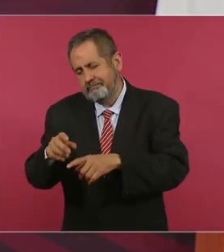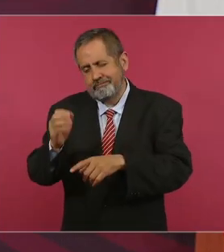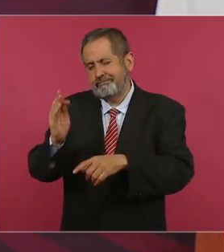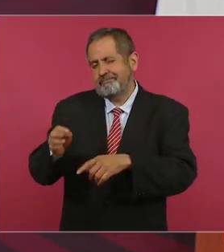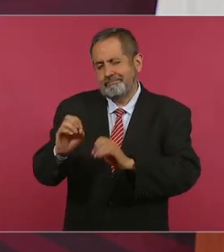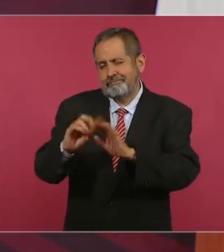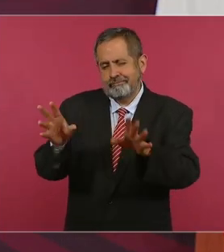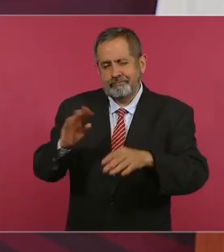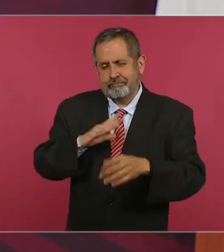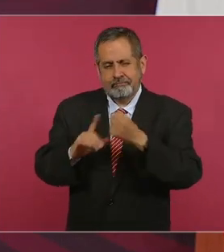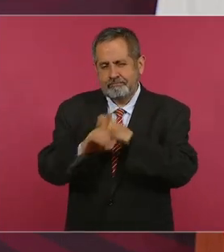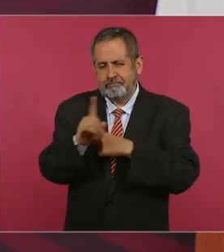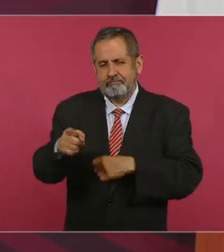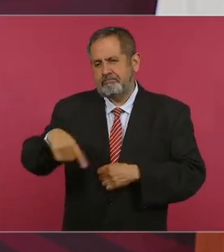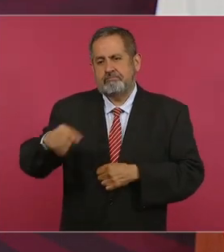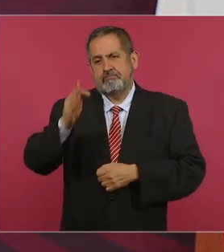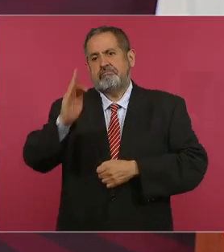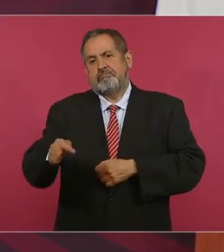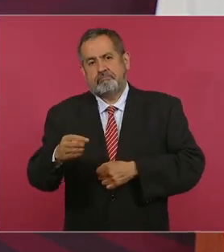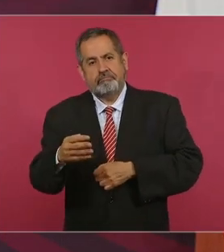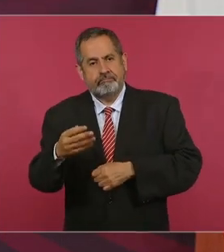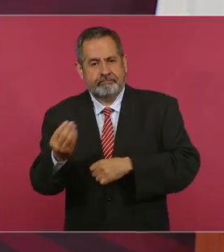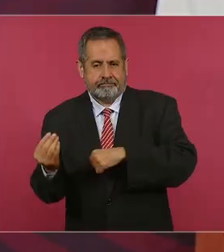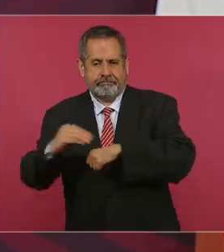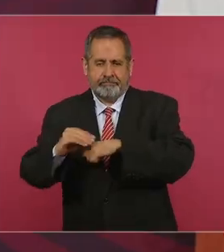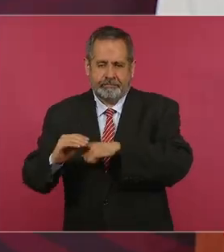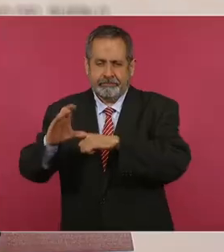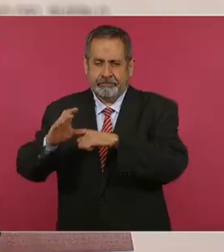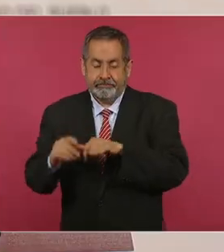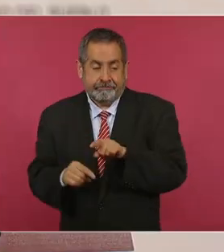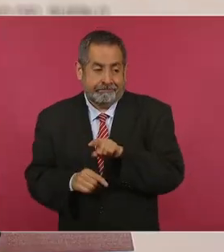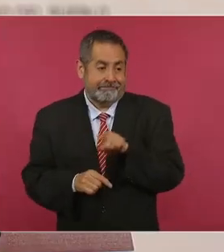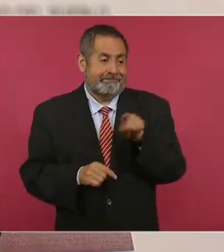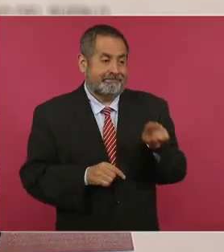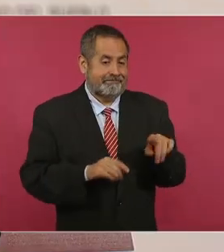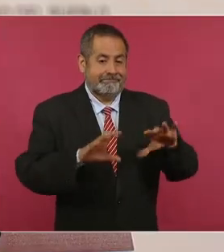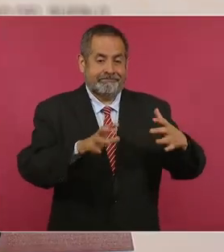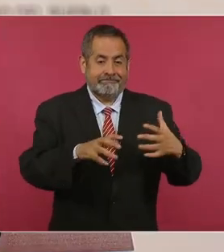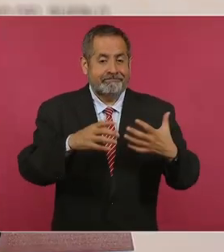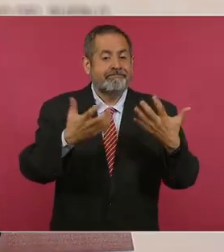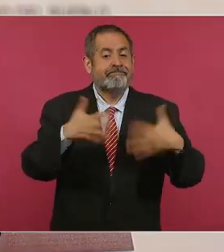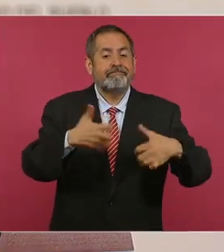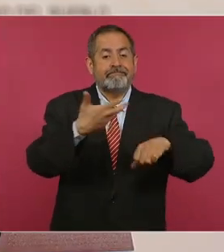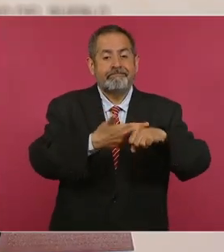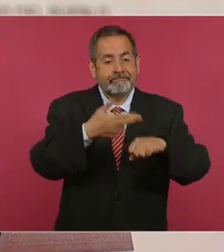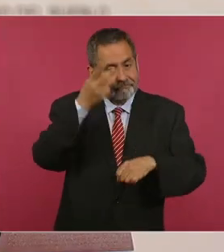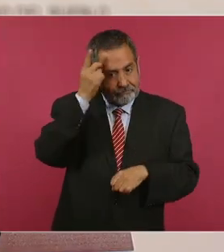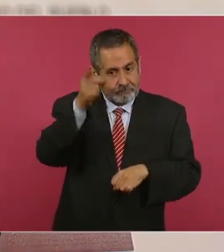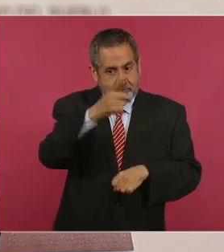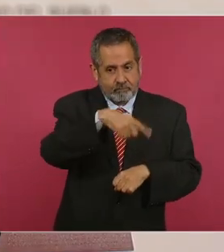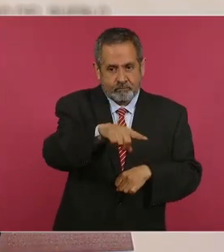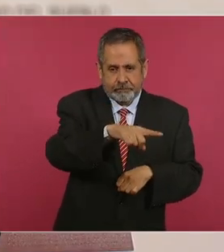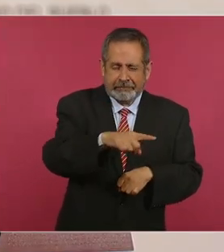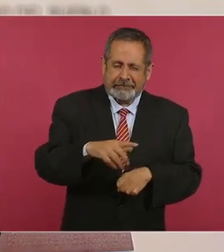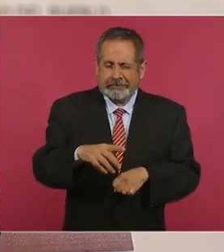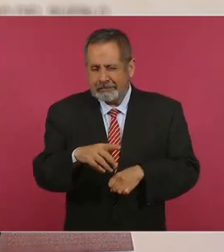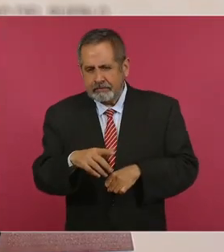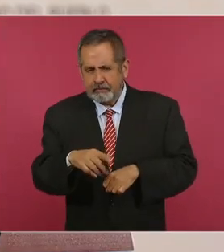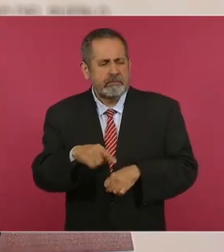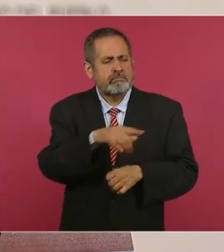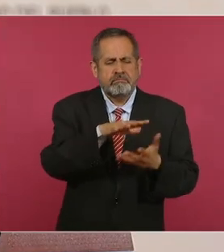con ellos no hay mucho problema, pero el sector empresarial por lo general